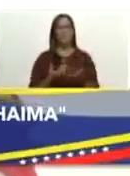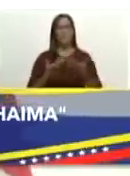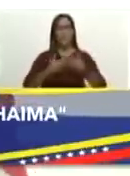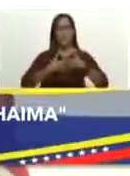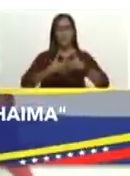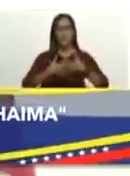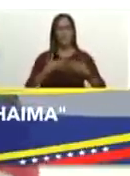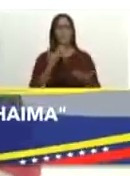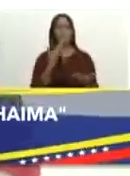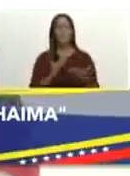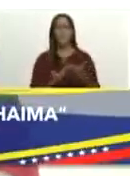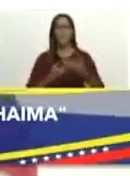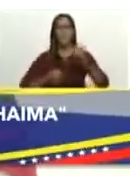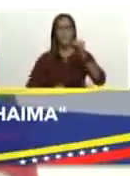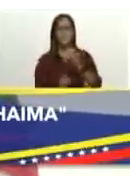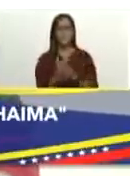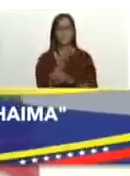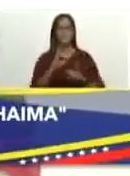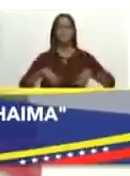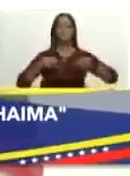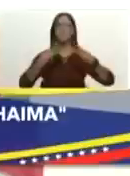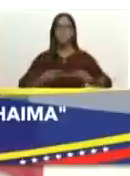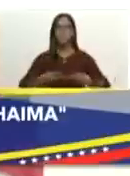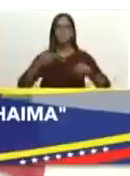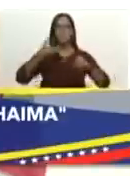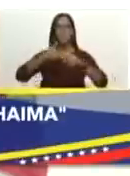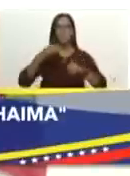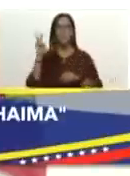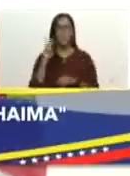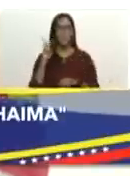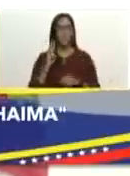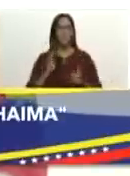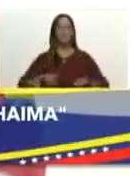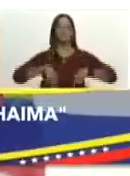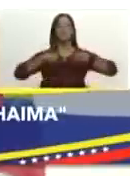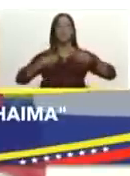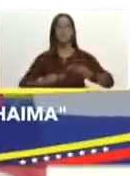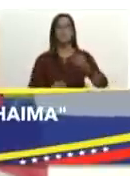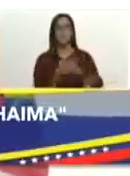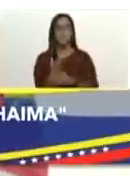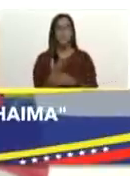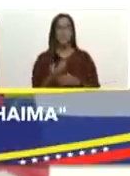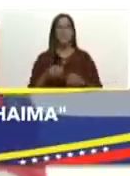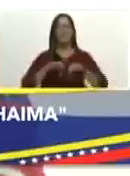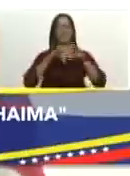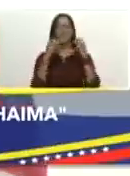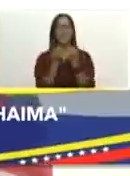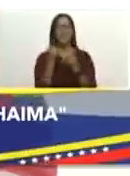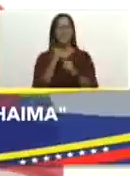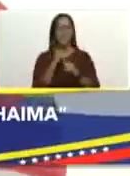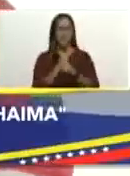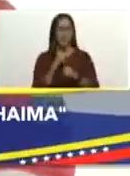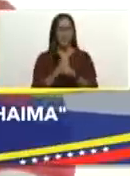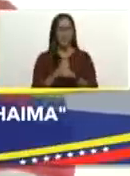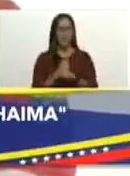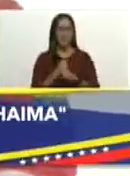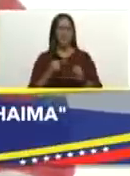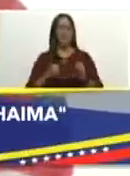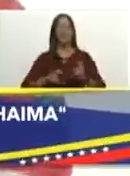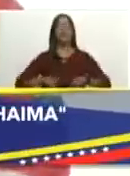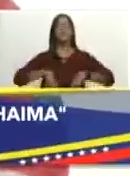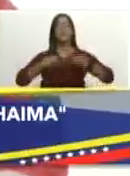el renacimiento de Petróleos de Venezuela, el renacimiento de nuestra clase trabajadora, el renacimiento